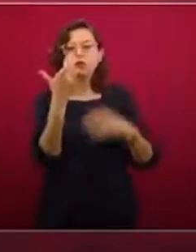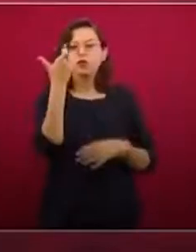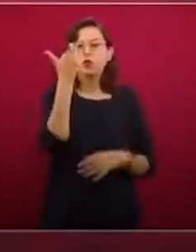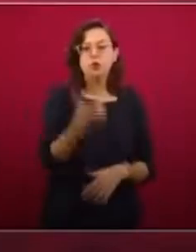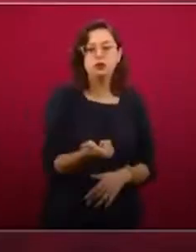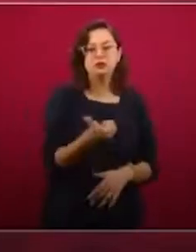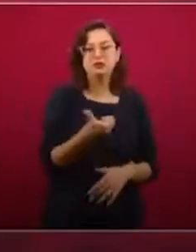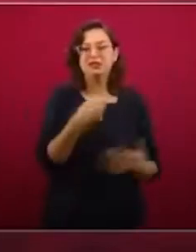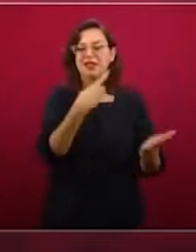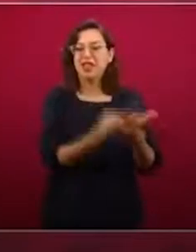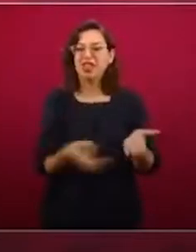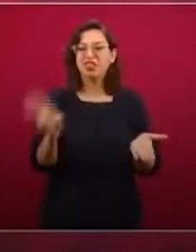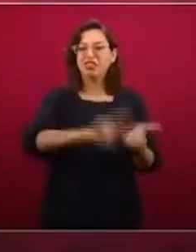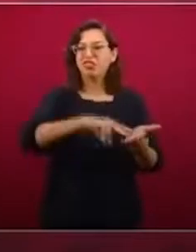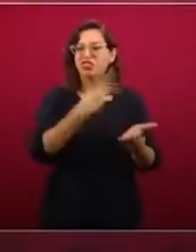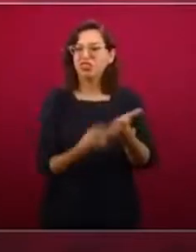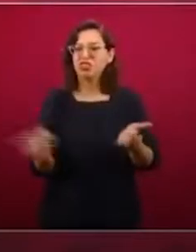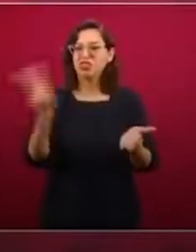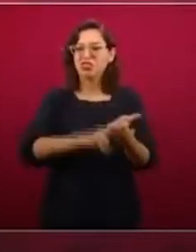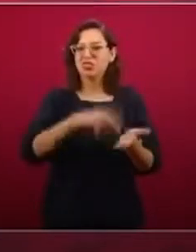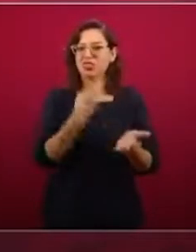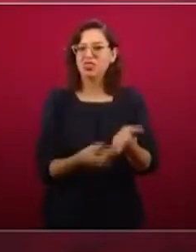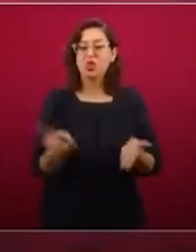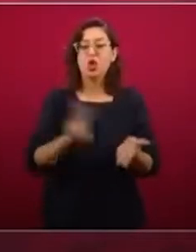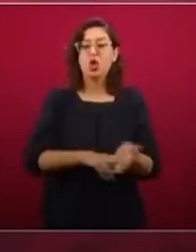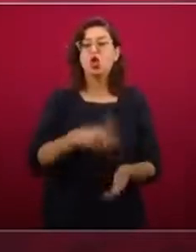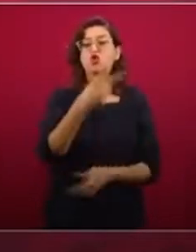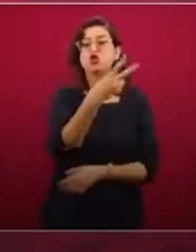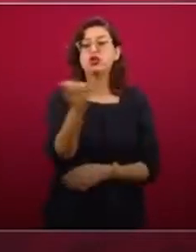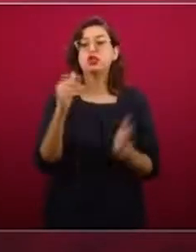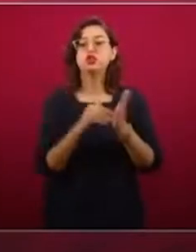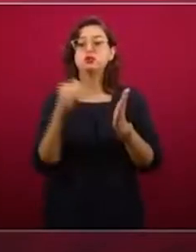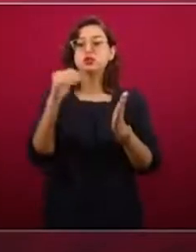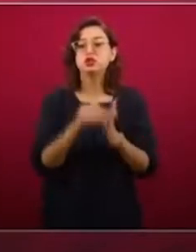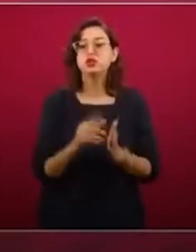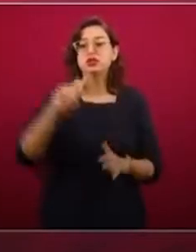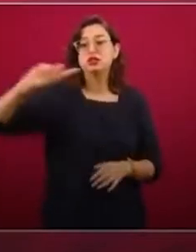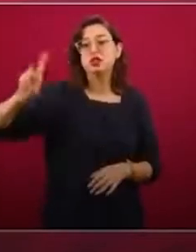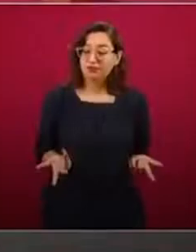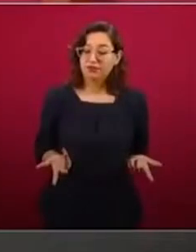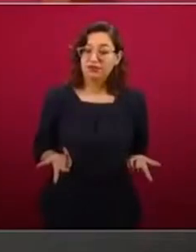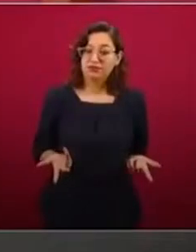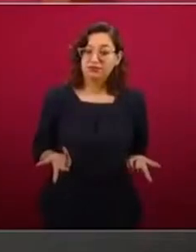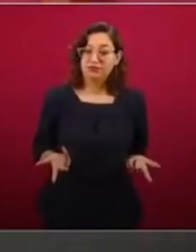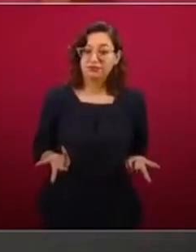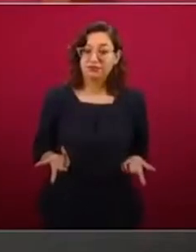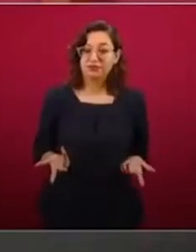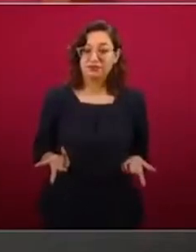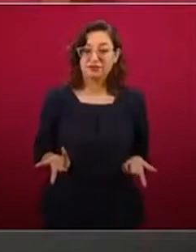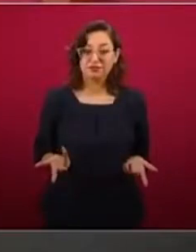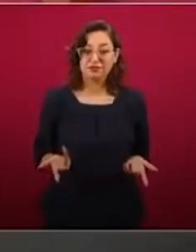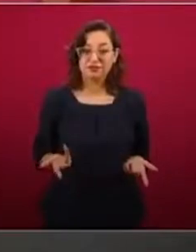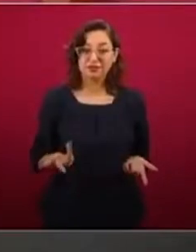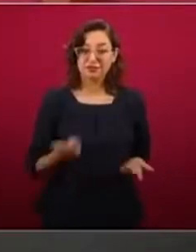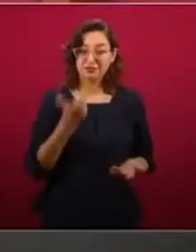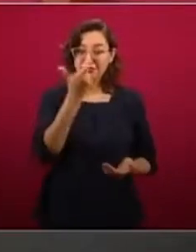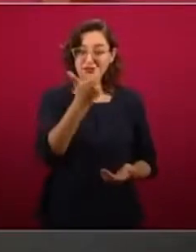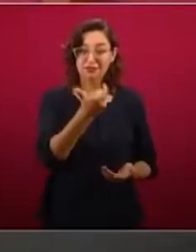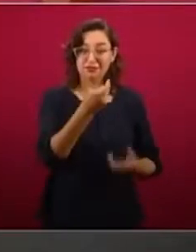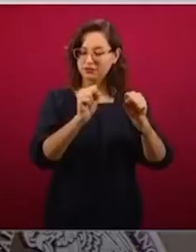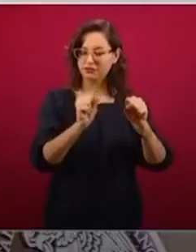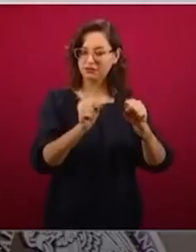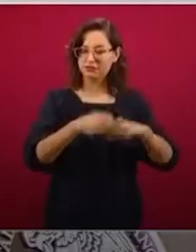sobreprecio de alrededor de 200 millones de dólares. Ese dinero también hay que